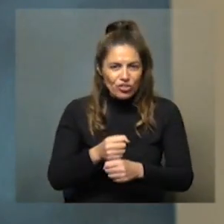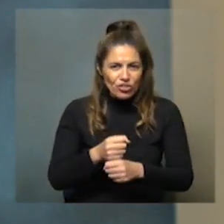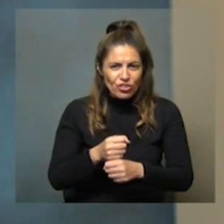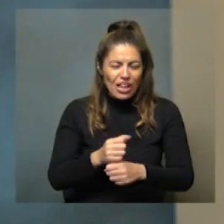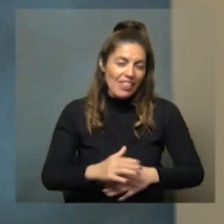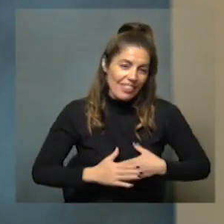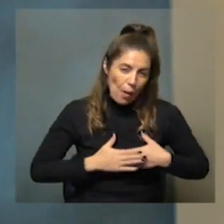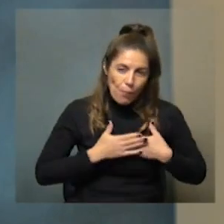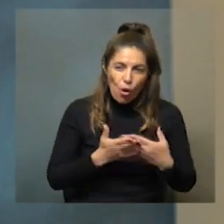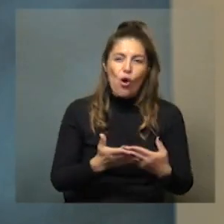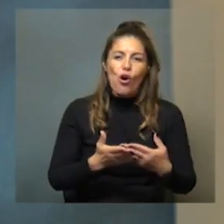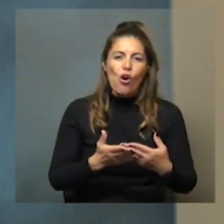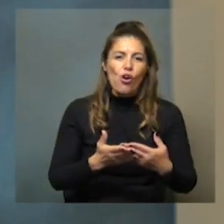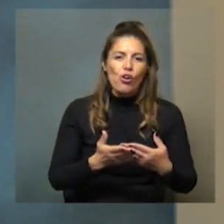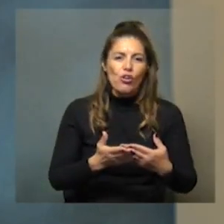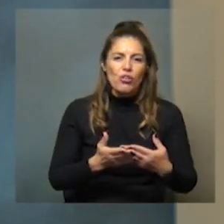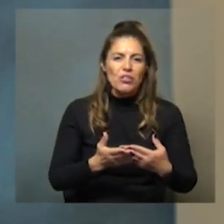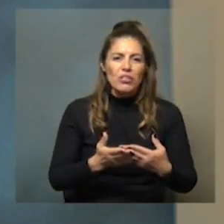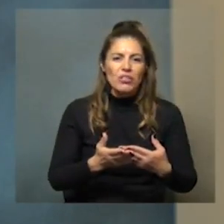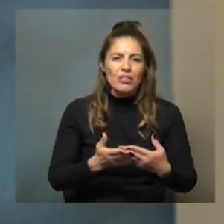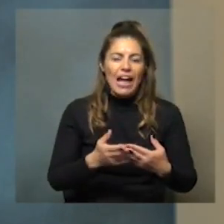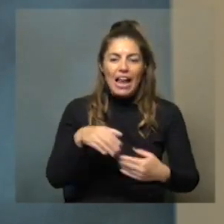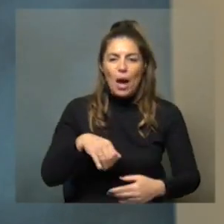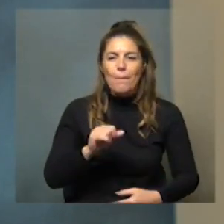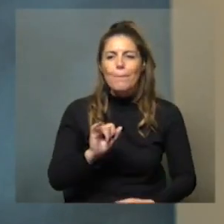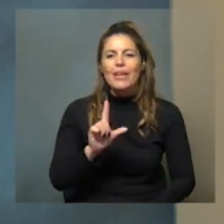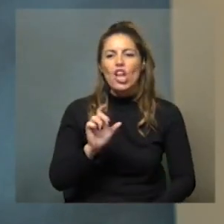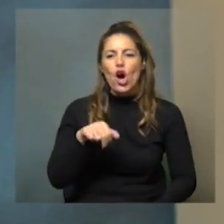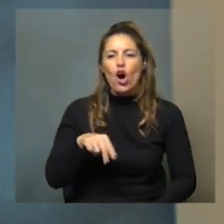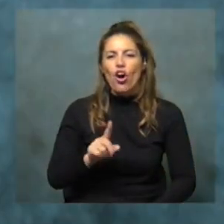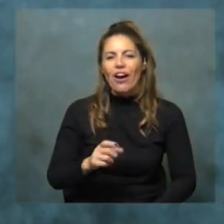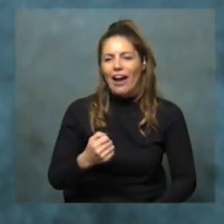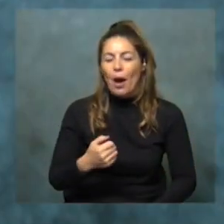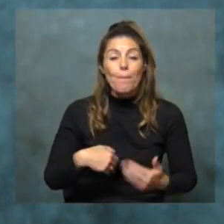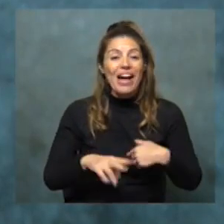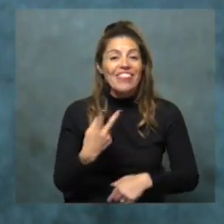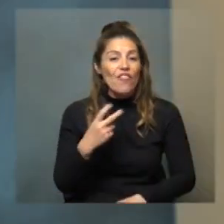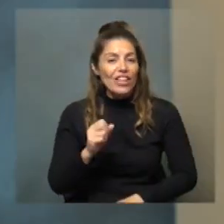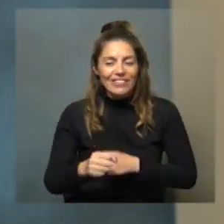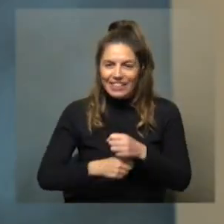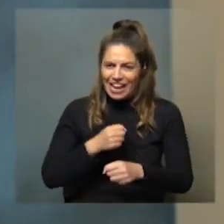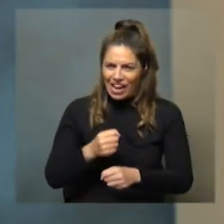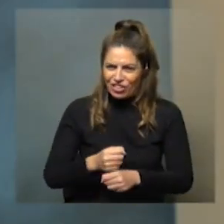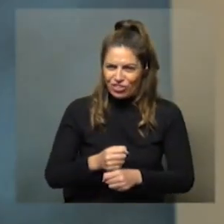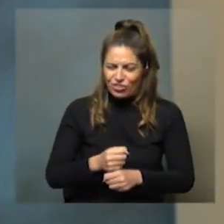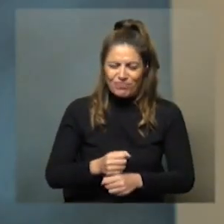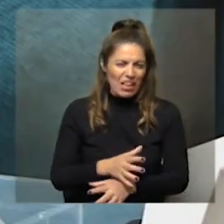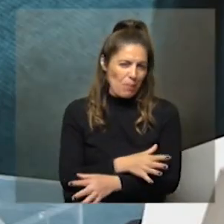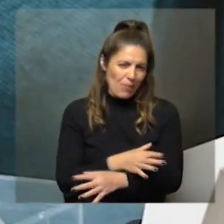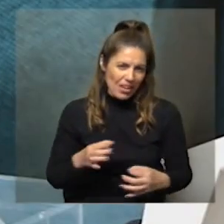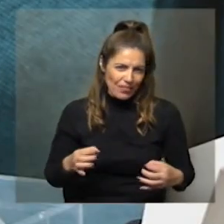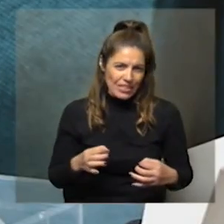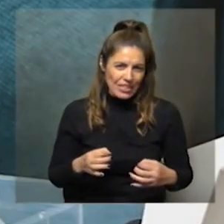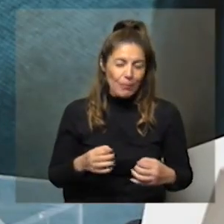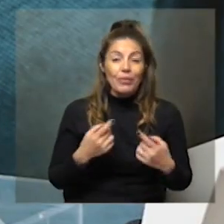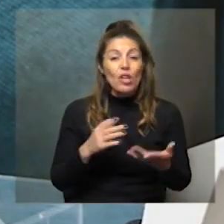de amor, sin pedirle nada a la milonga, de darle a la milonga. Más de 20 años. Sí, más de 20. Hermoso. Qué maravilla. Bueno, entonces, para